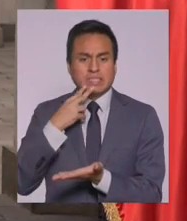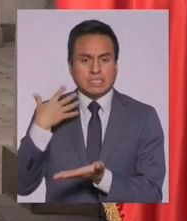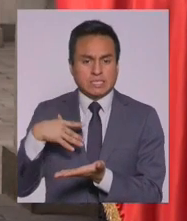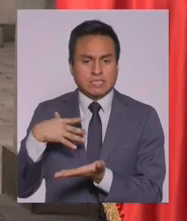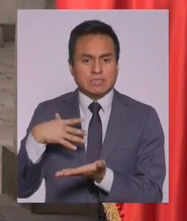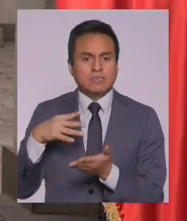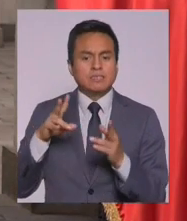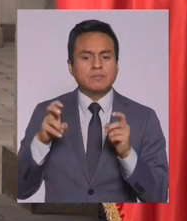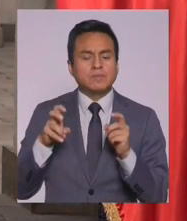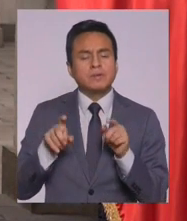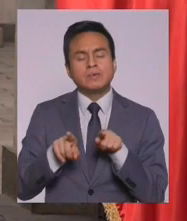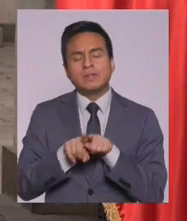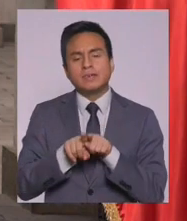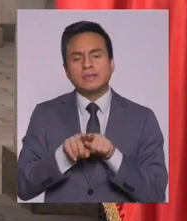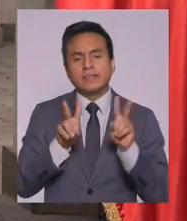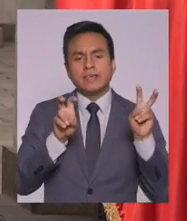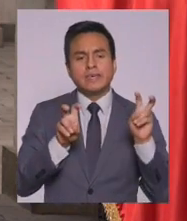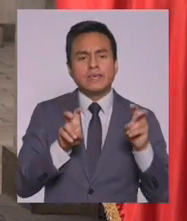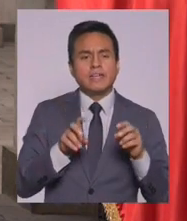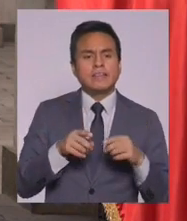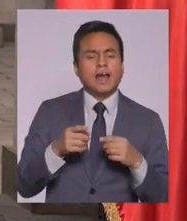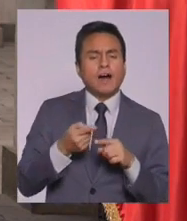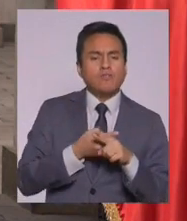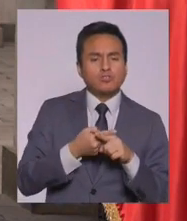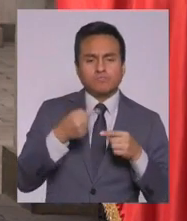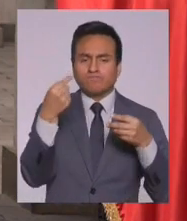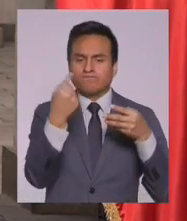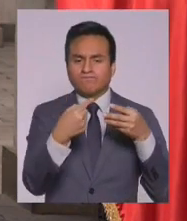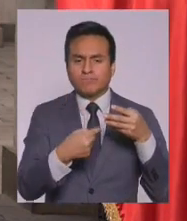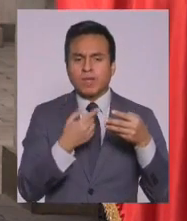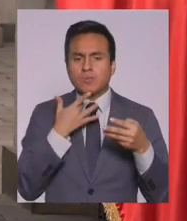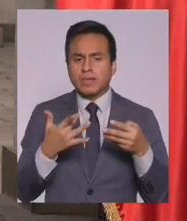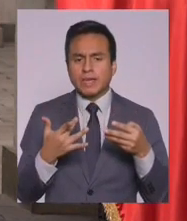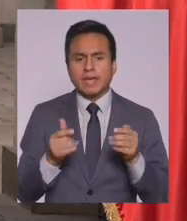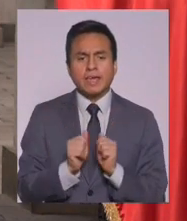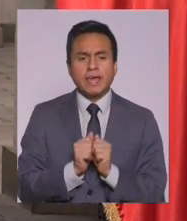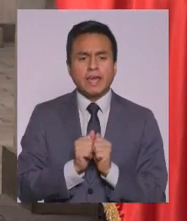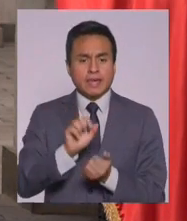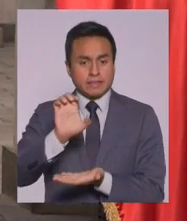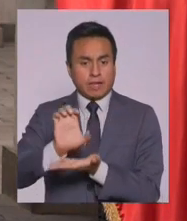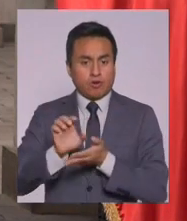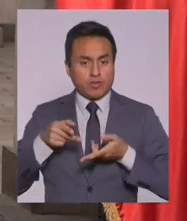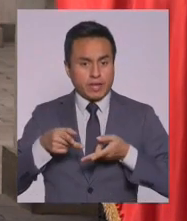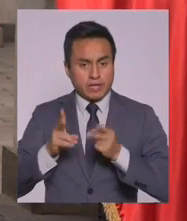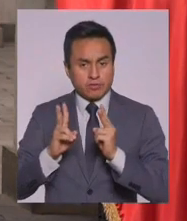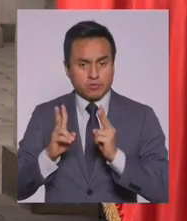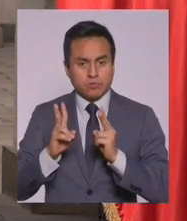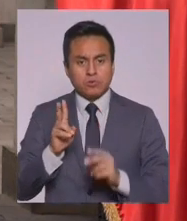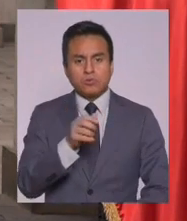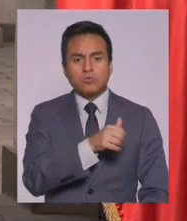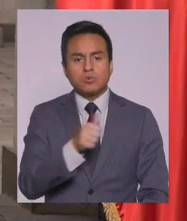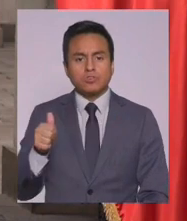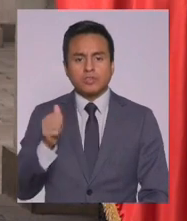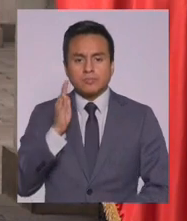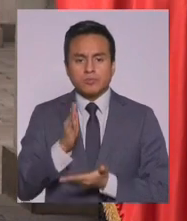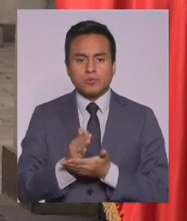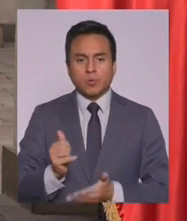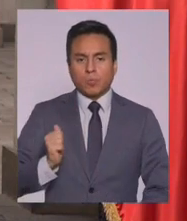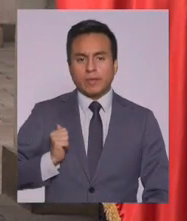la discrecionalidad y de los abusos, porque en un Estado de Derecho todos debemos cumplir la